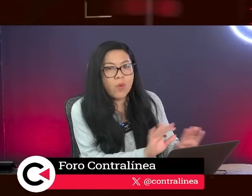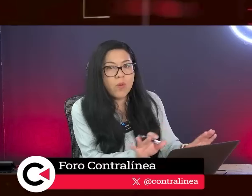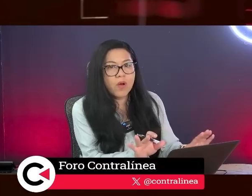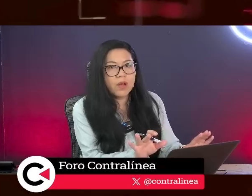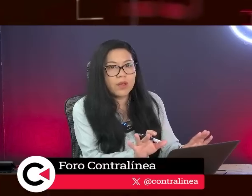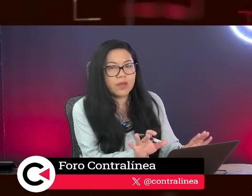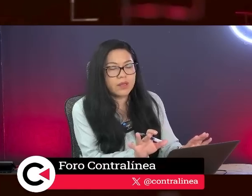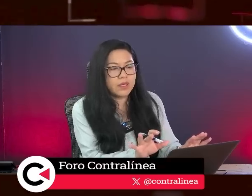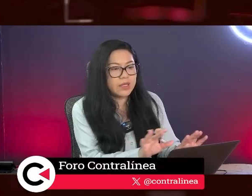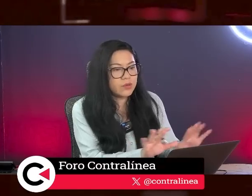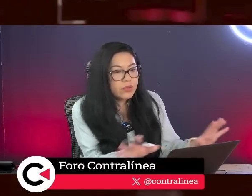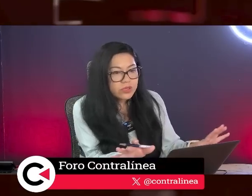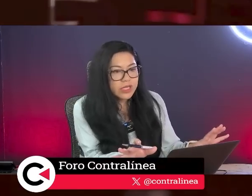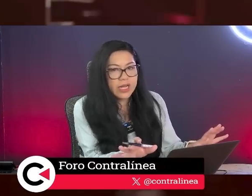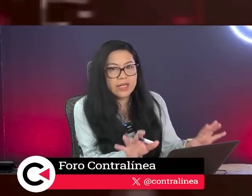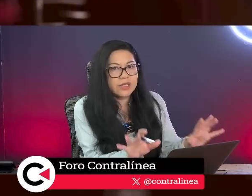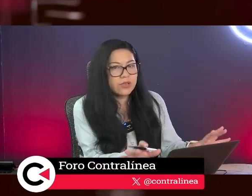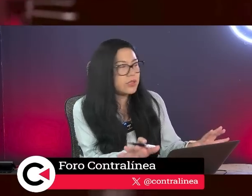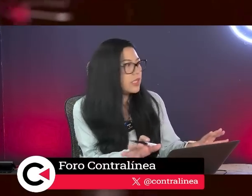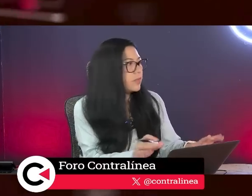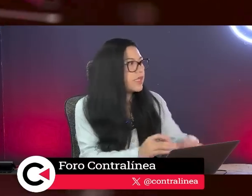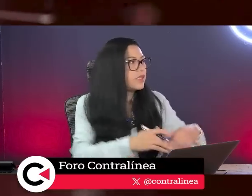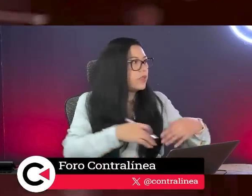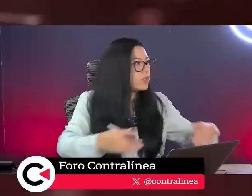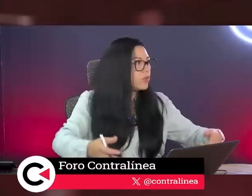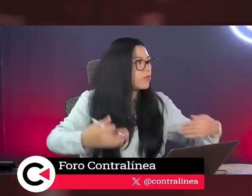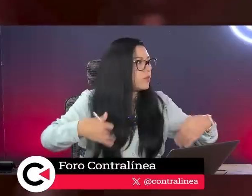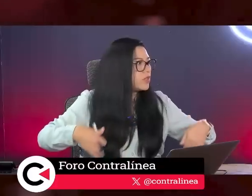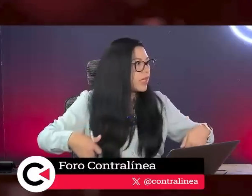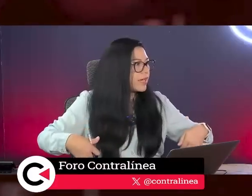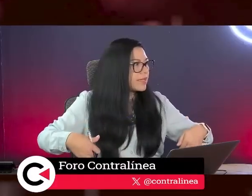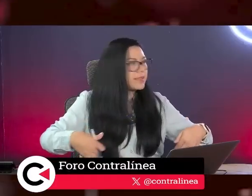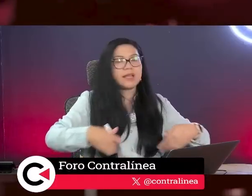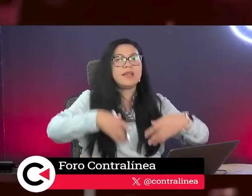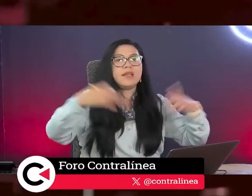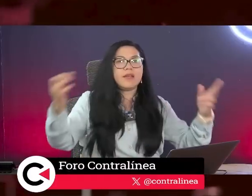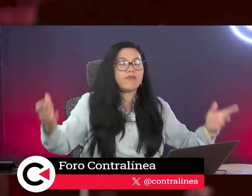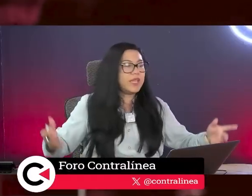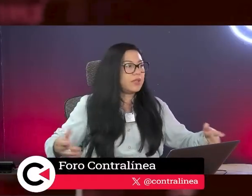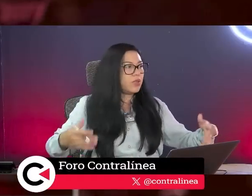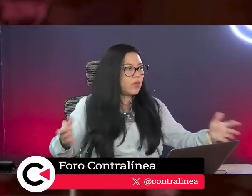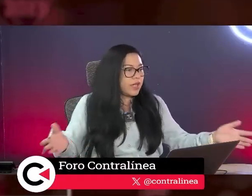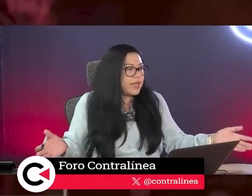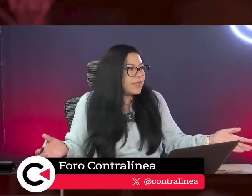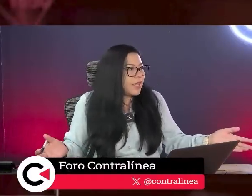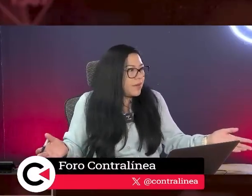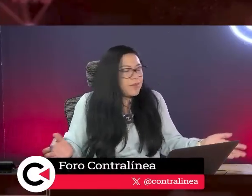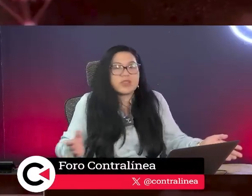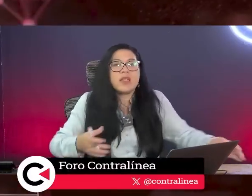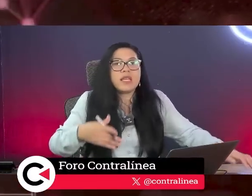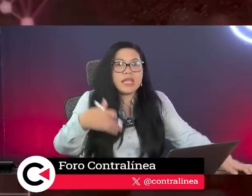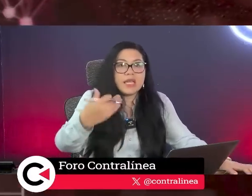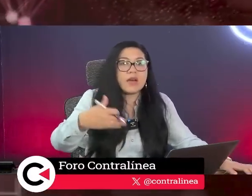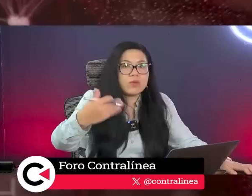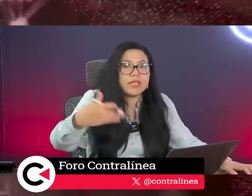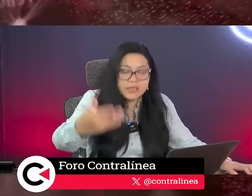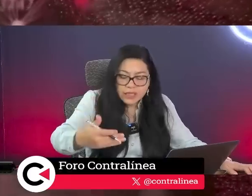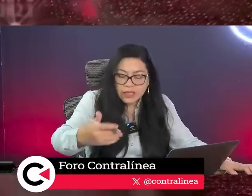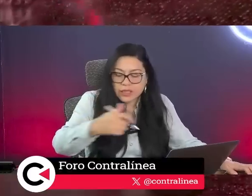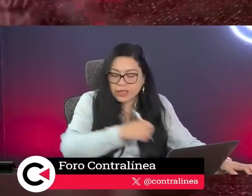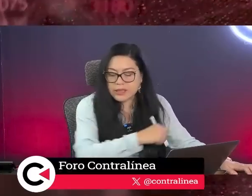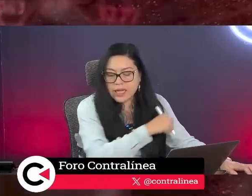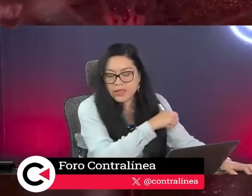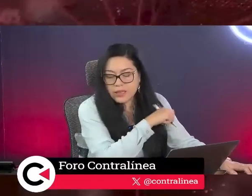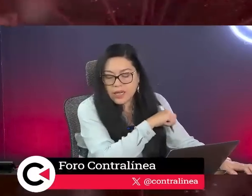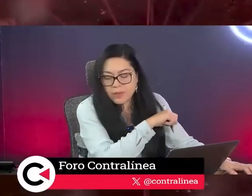no hubo industria en esos 3 meses, todos nos fuimos a casa, en fin, todo lo que ya sabemos. Y aún